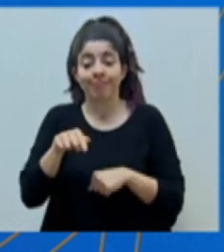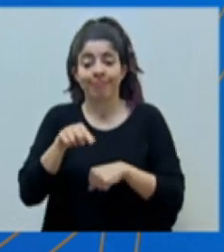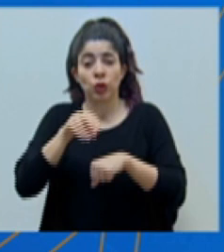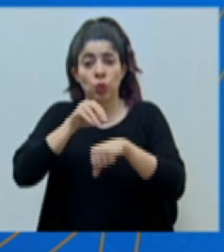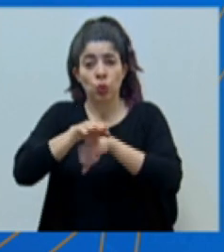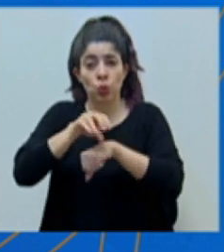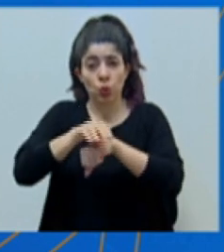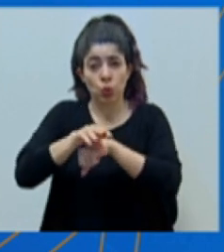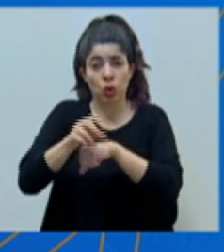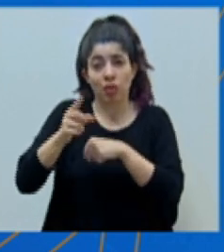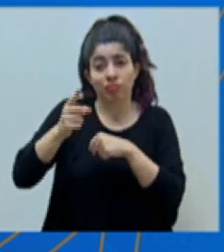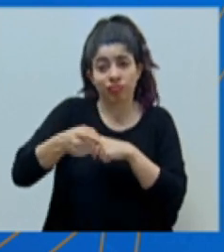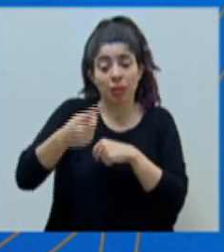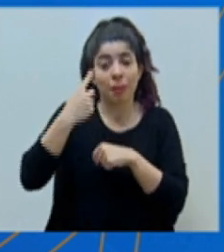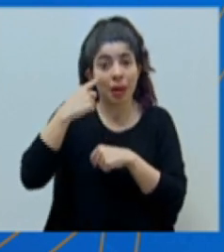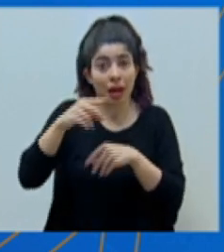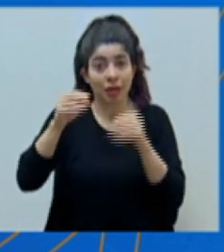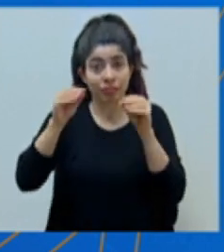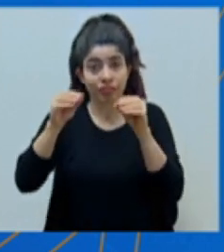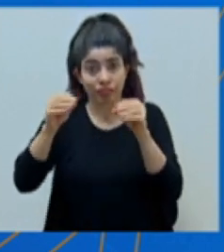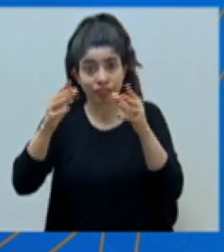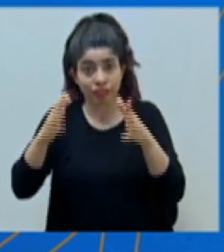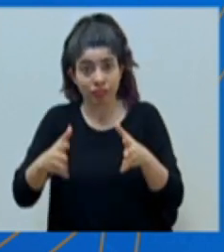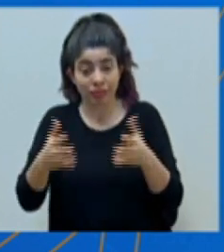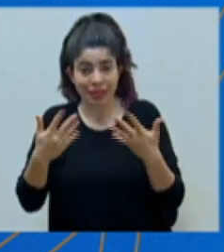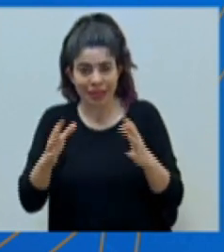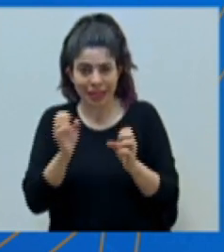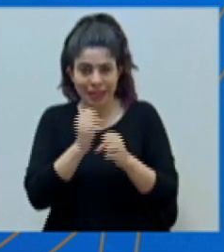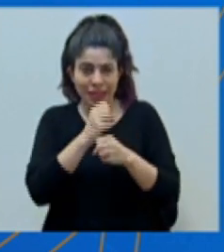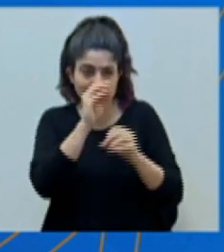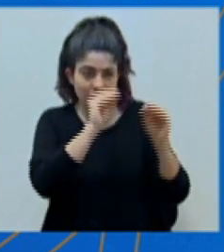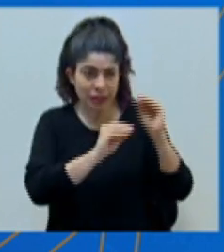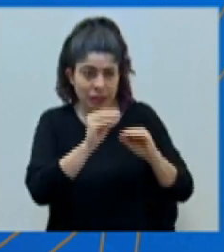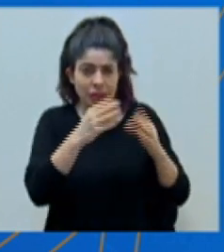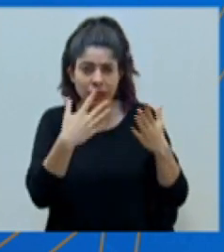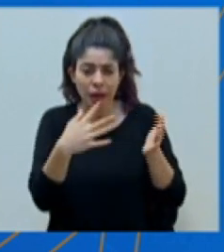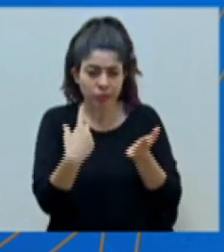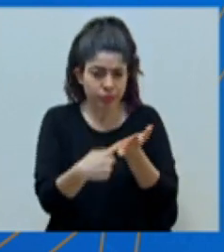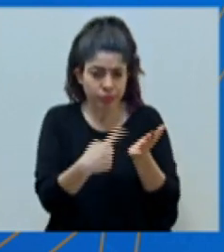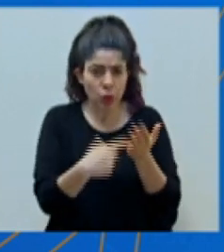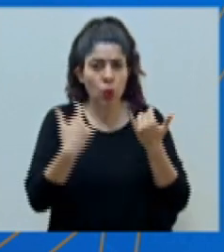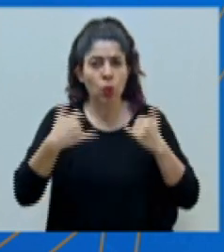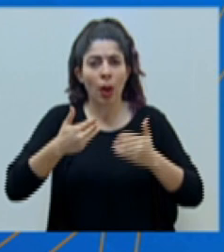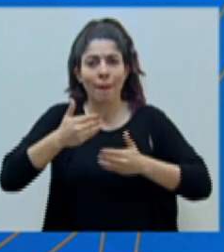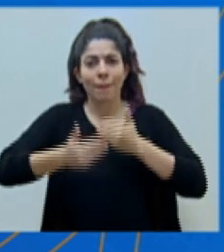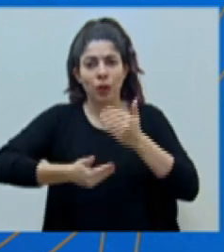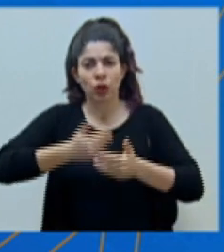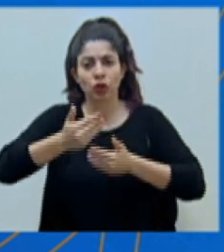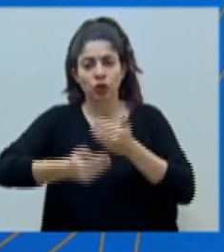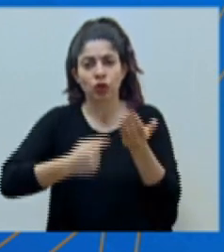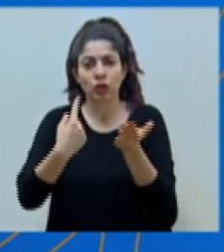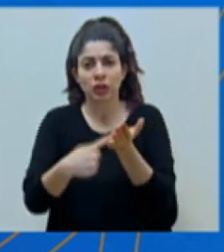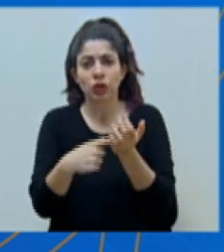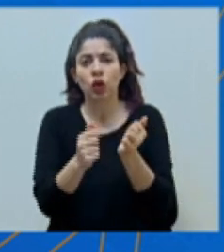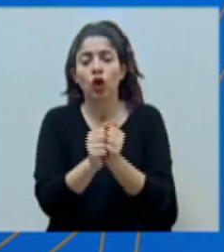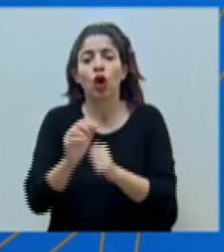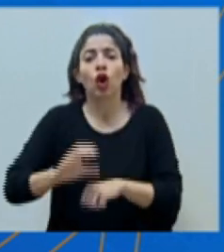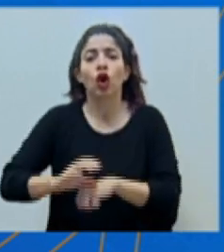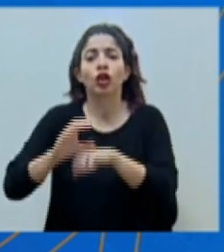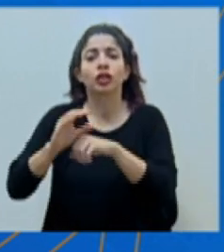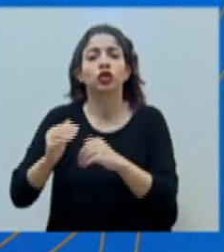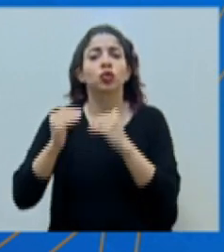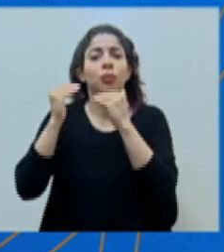orientaciones o disposiciones pedagógicas que hemos elaborado y que hemos comentado y estamos todavía en proceso de discusión con el Consejo